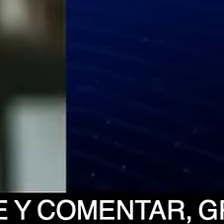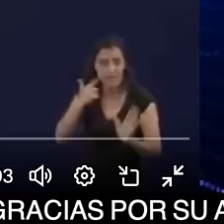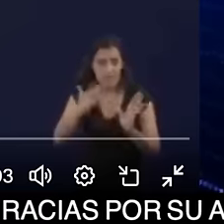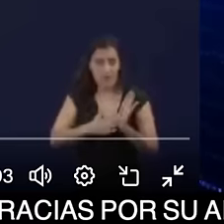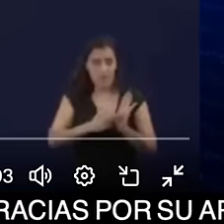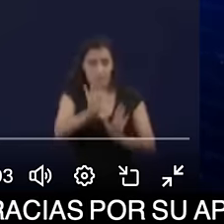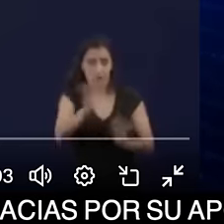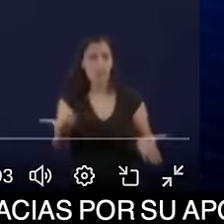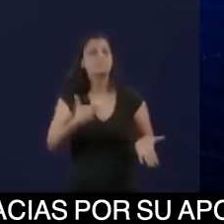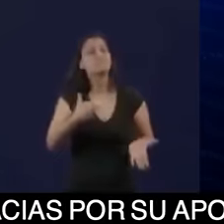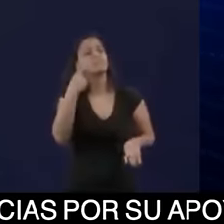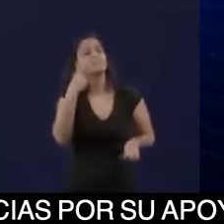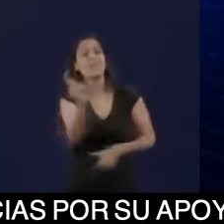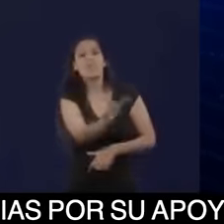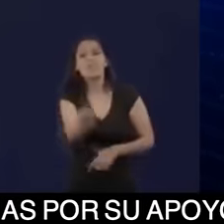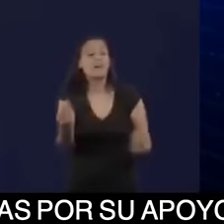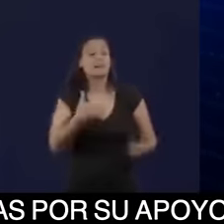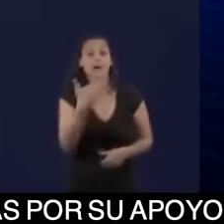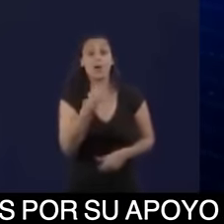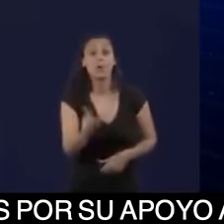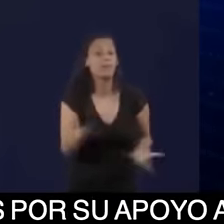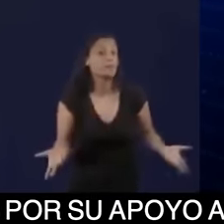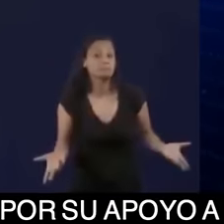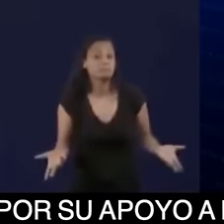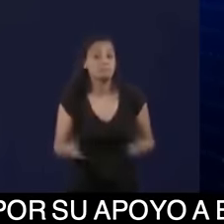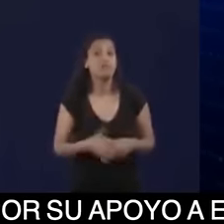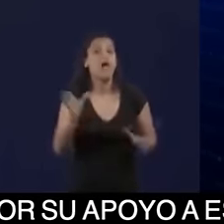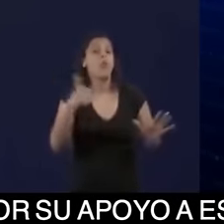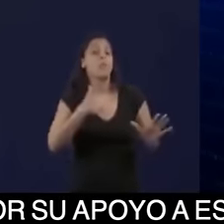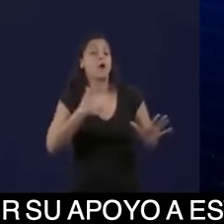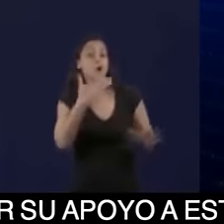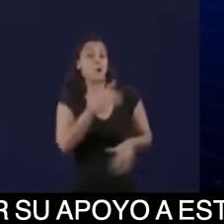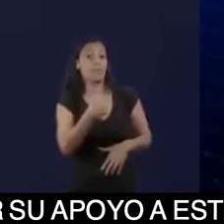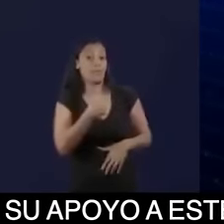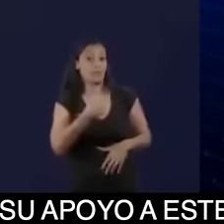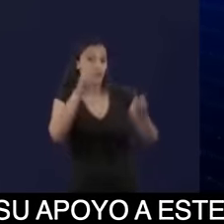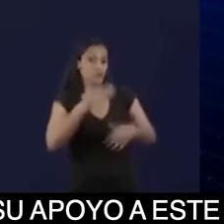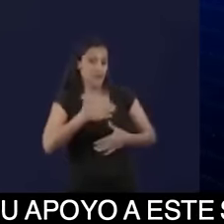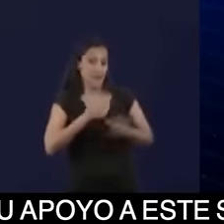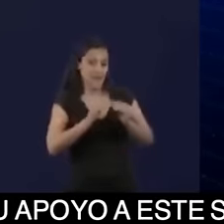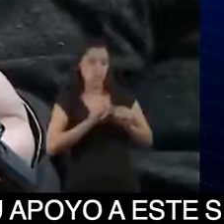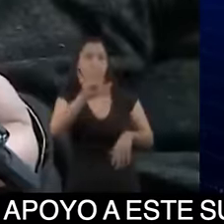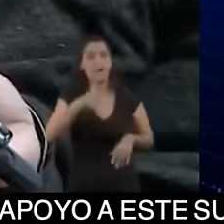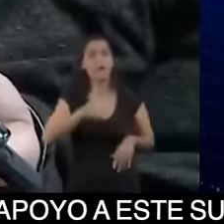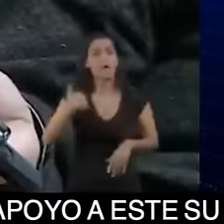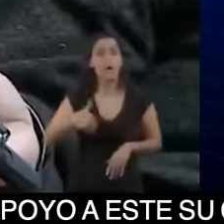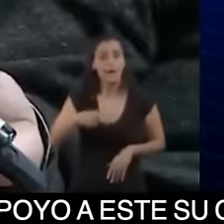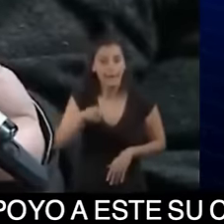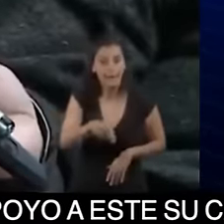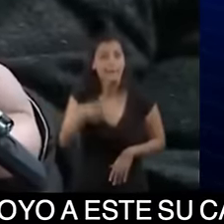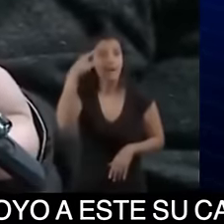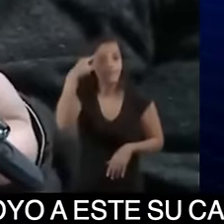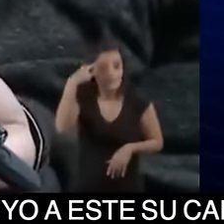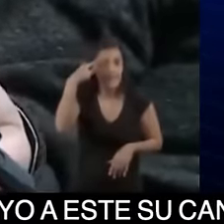la única la diferencia porque no entiendo Cuál es la Quiz sea un tema mío pero digo Argentina cre que Argentina